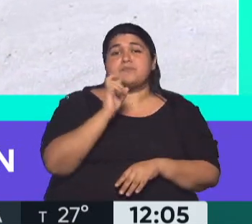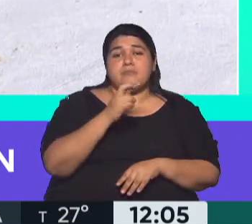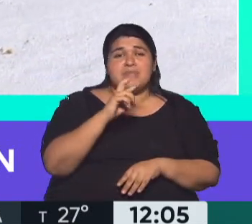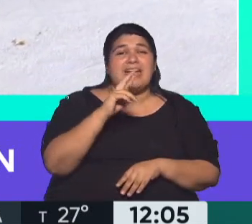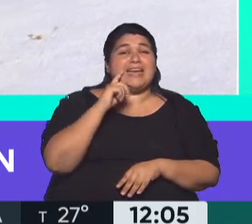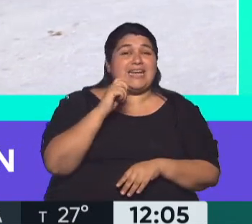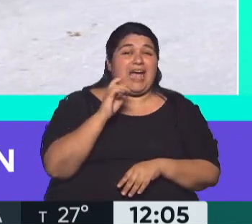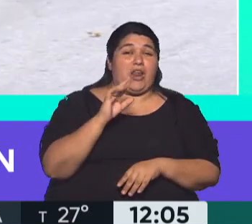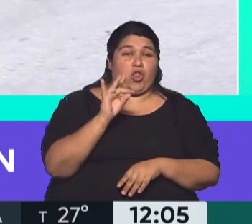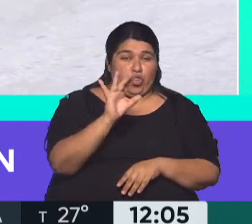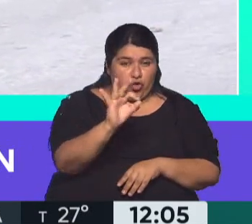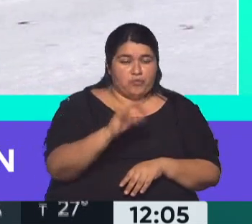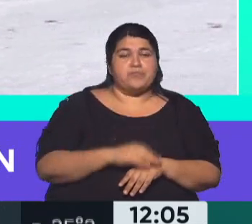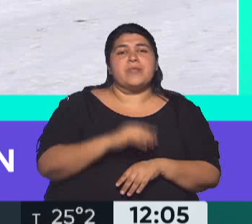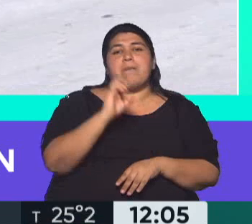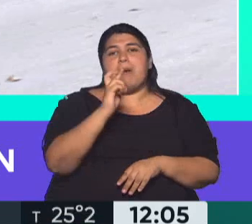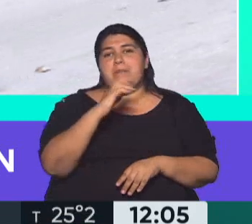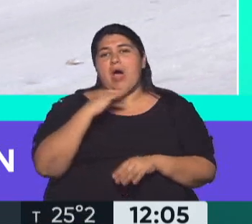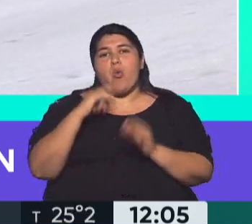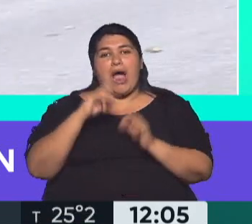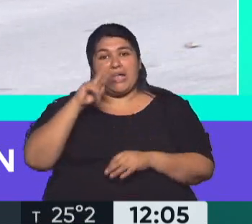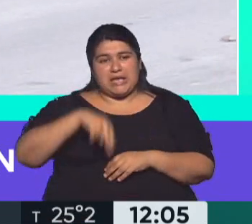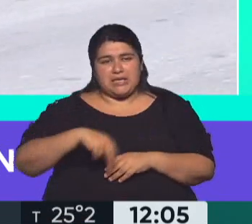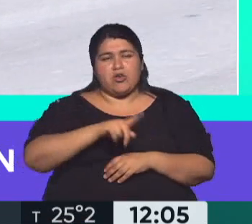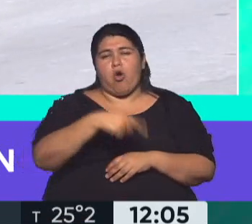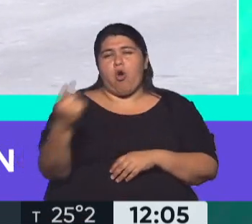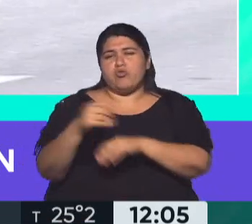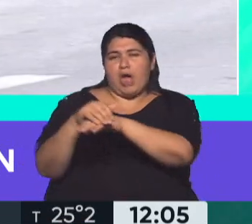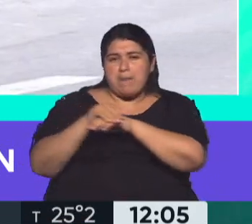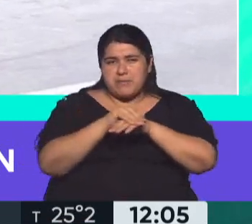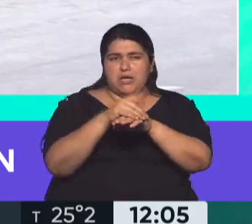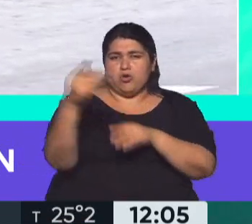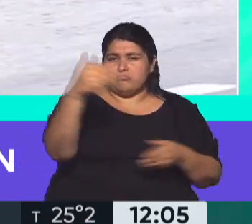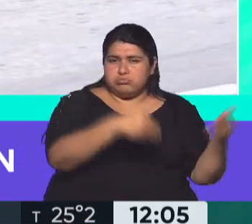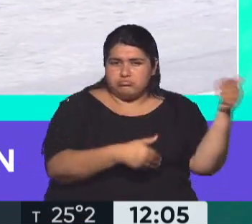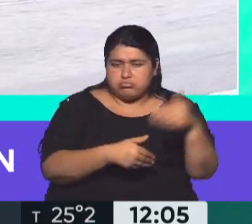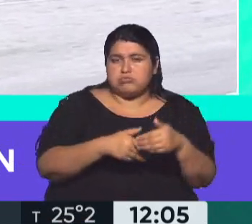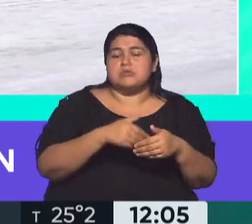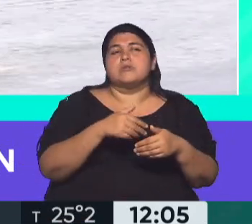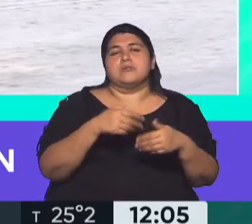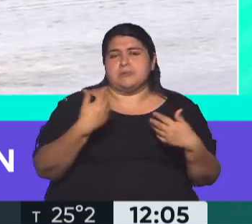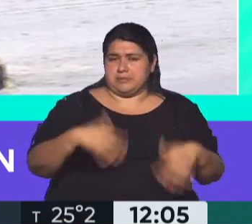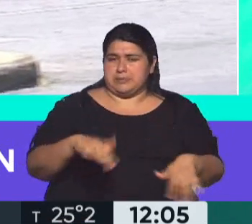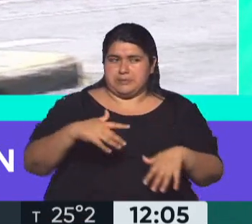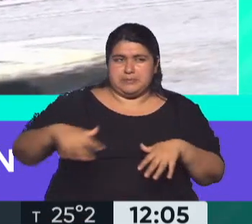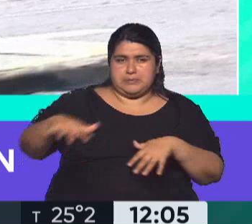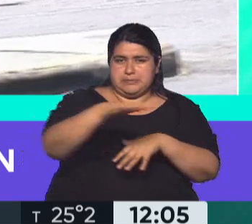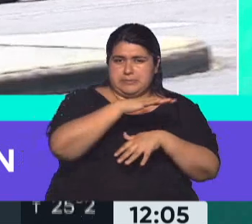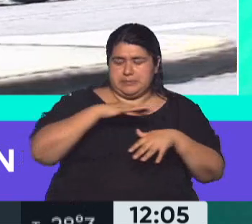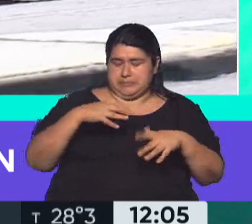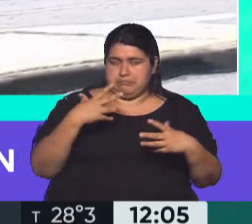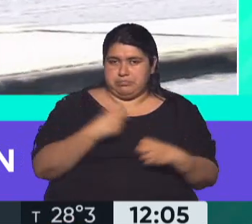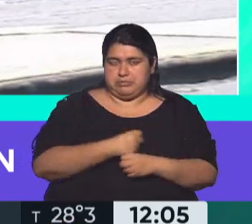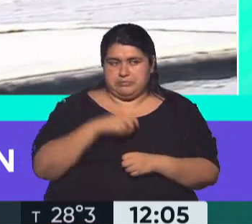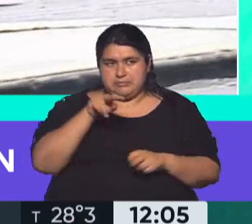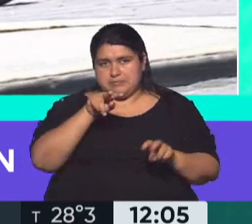Joaquín, Javier el papá de Julián, otros amigos, otros vecinos. Fue realmente estremecedor,